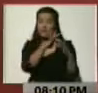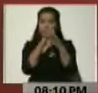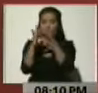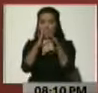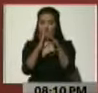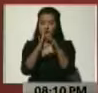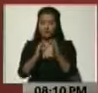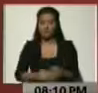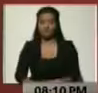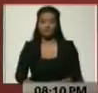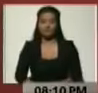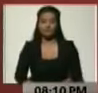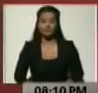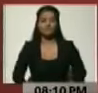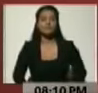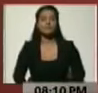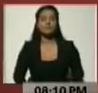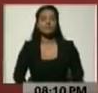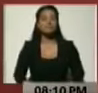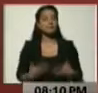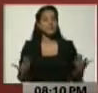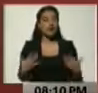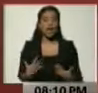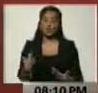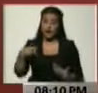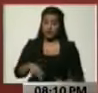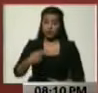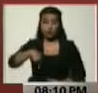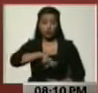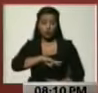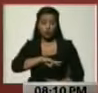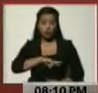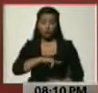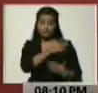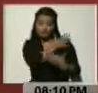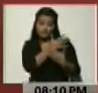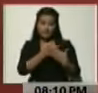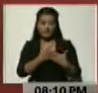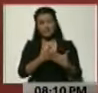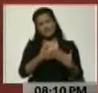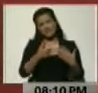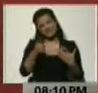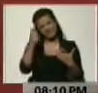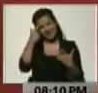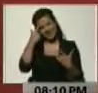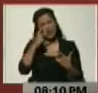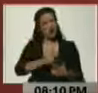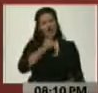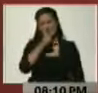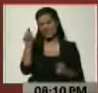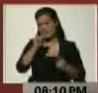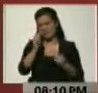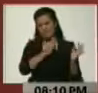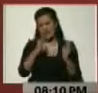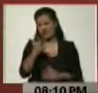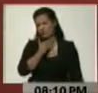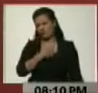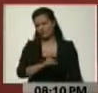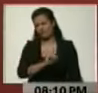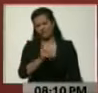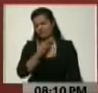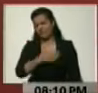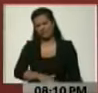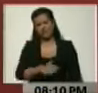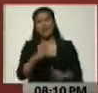desde este programa, nosotros terminando este mes horrible de marzo, no nos gusta